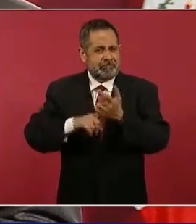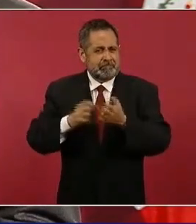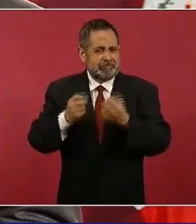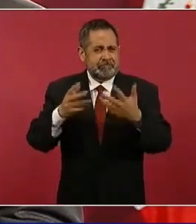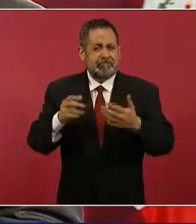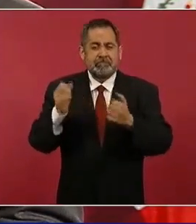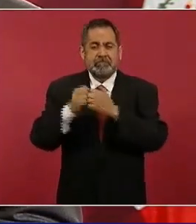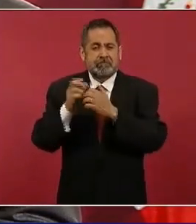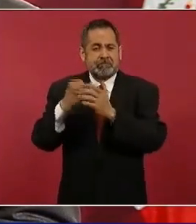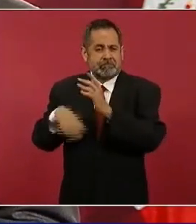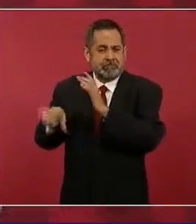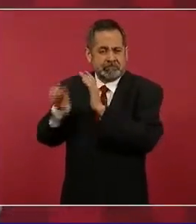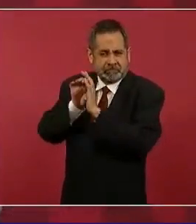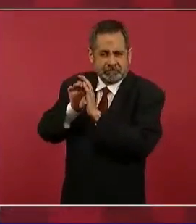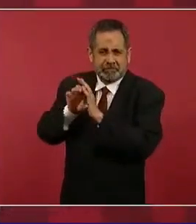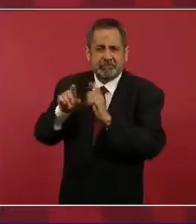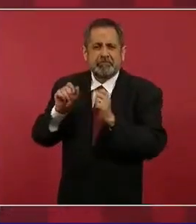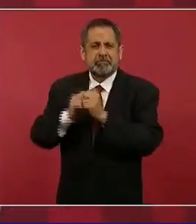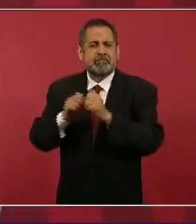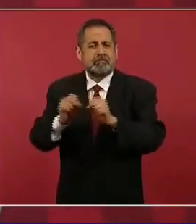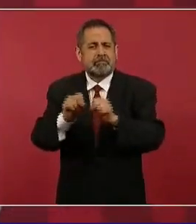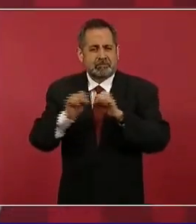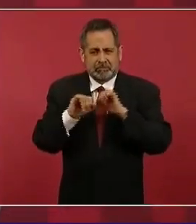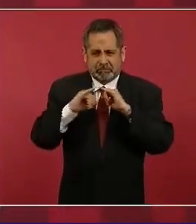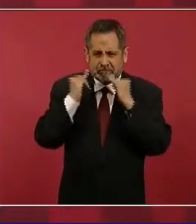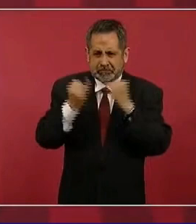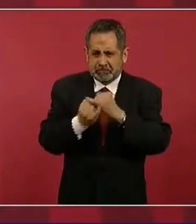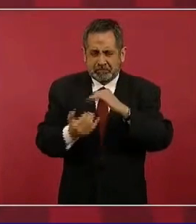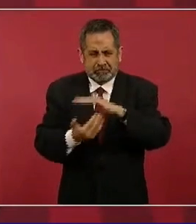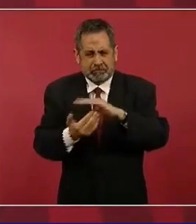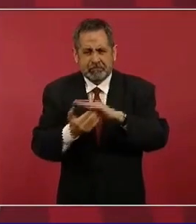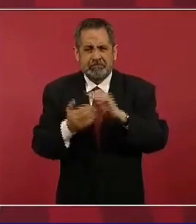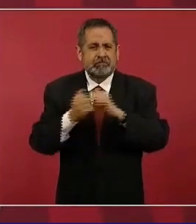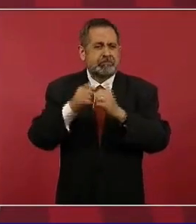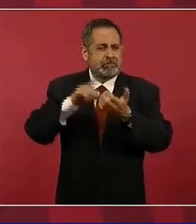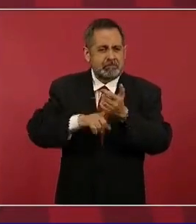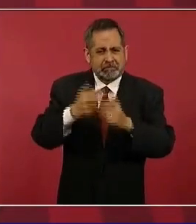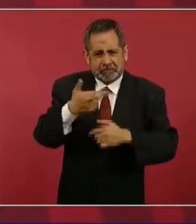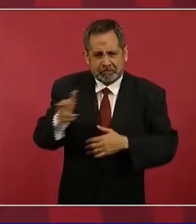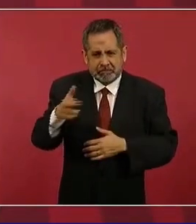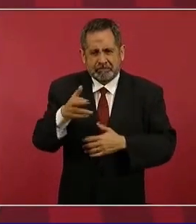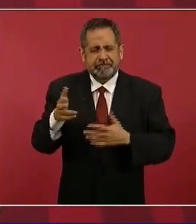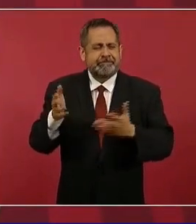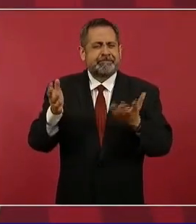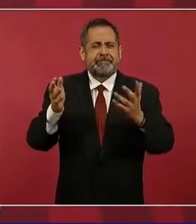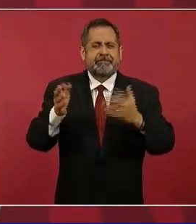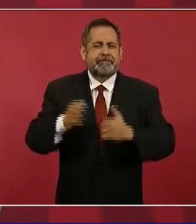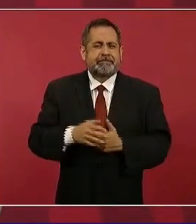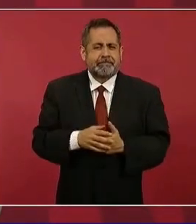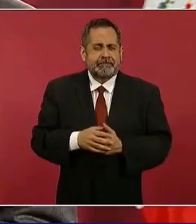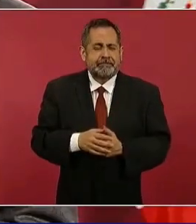con recámara, con sala de junta, con restaurante,